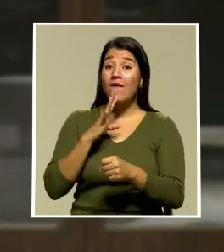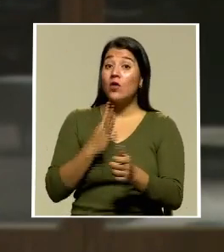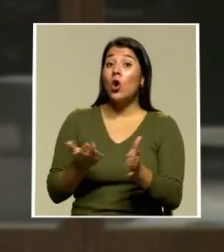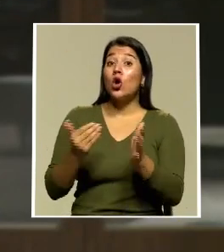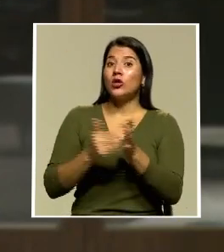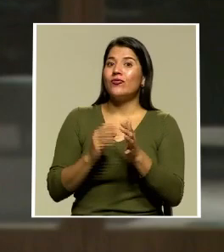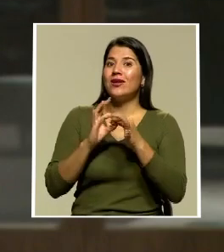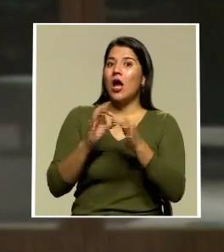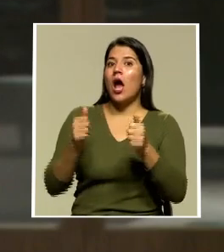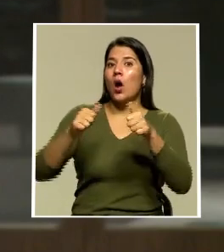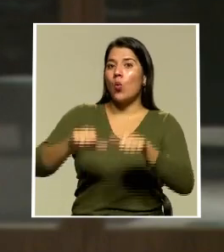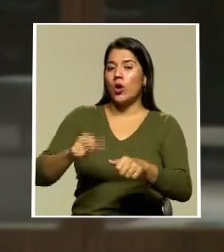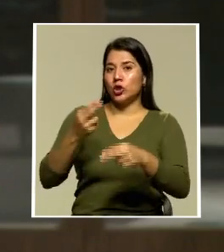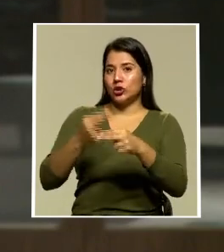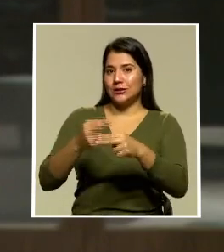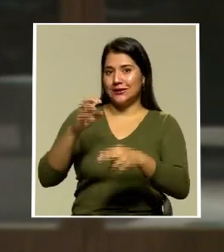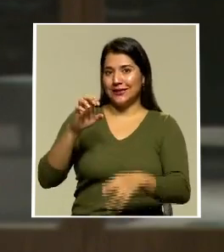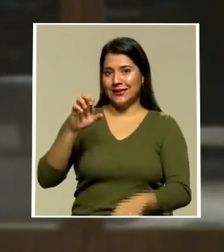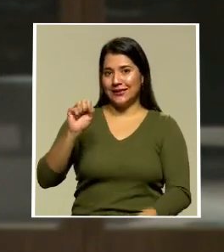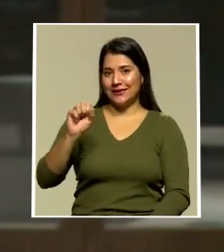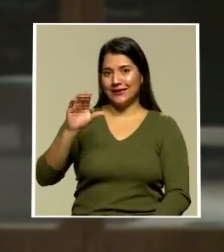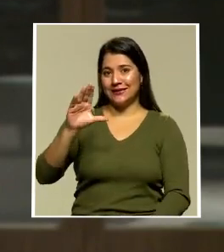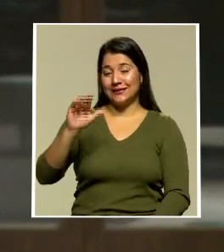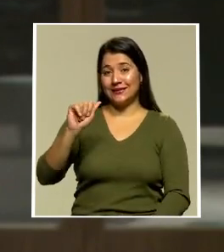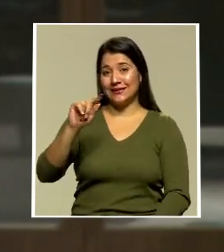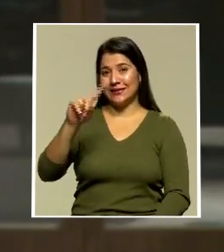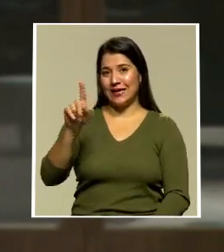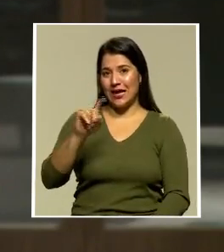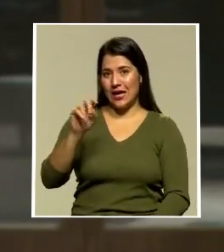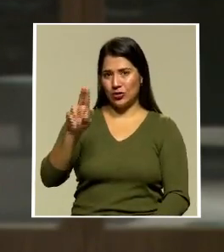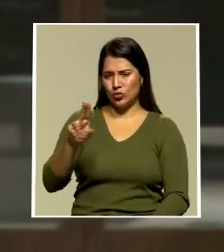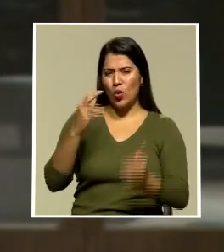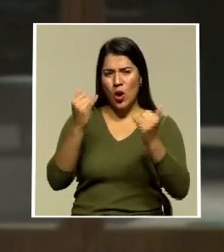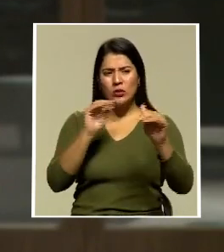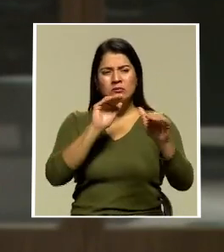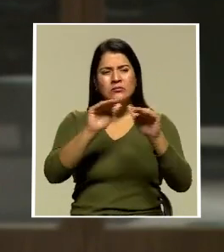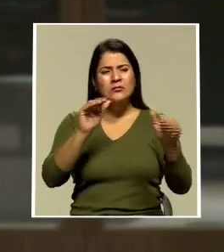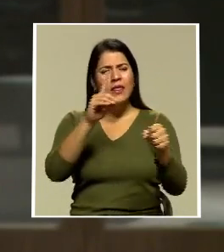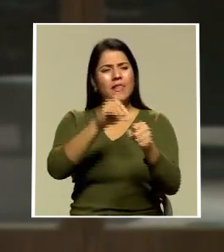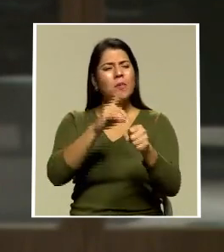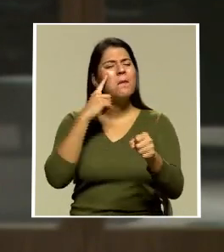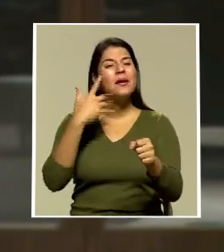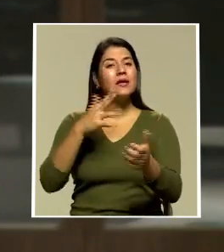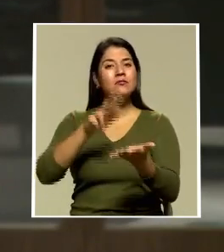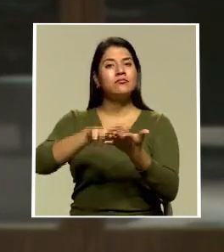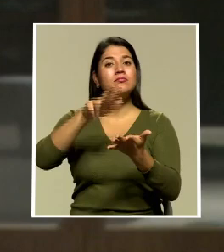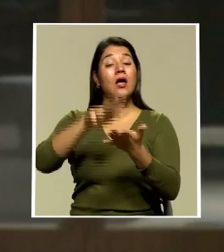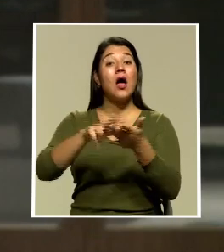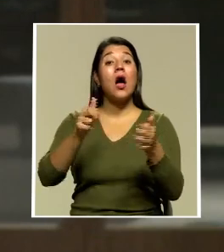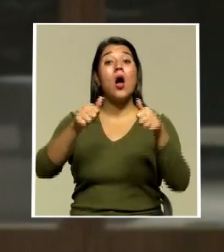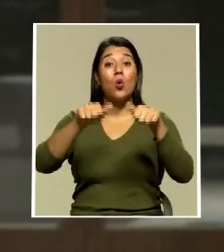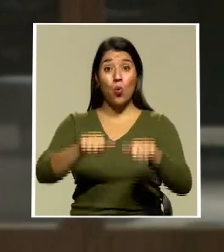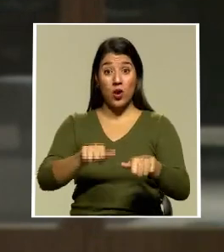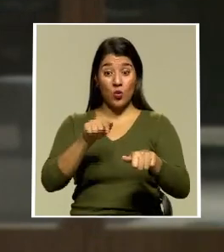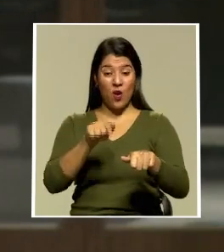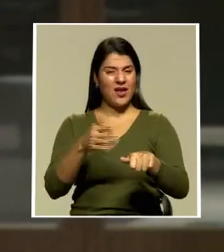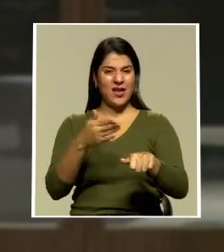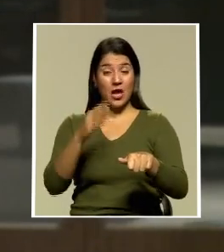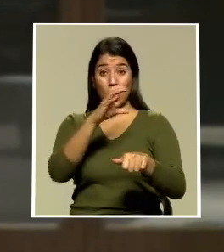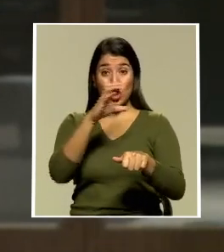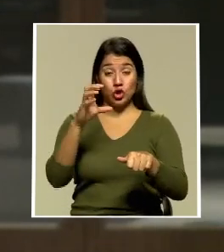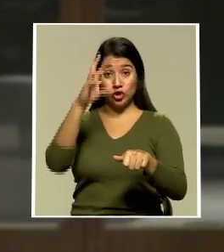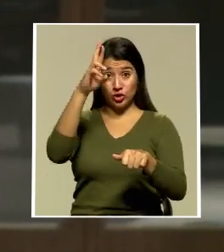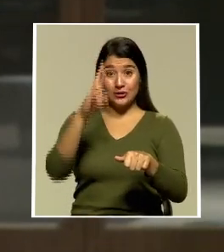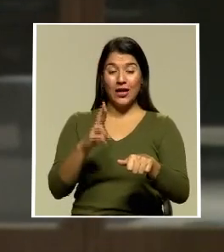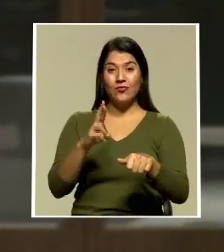el acuerdo de Escazú. Hizo un llamado a los legisladores para que el mismo se apruebe, un acuerdo donde Costa Rica es